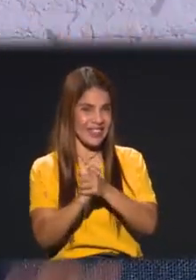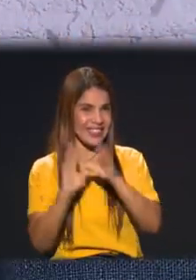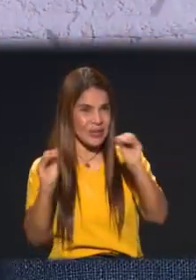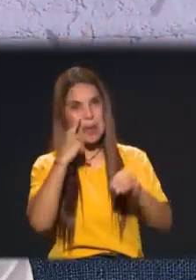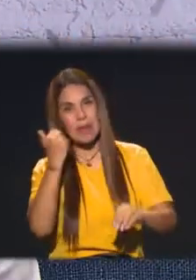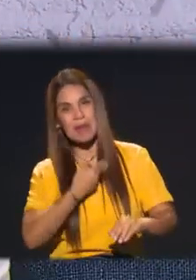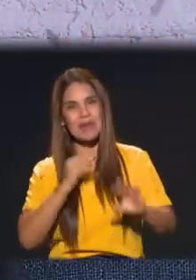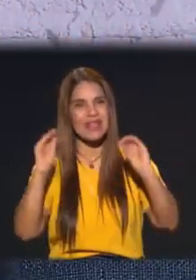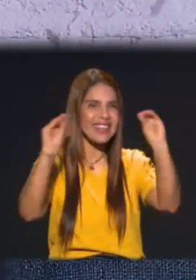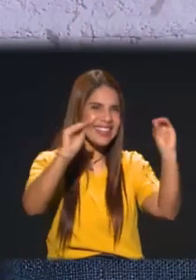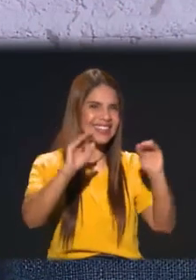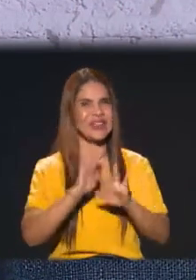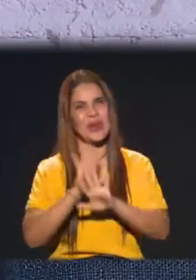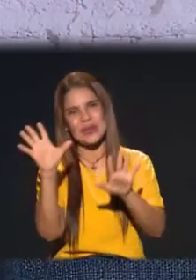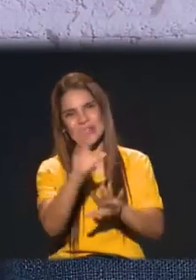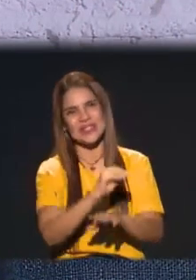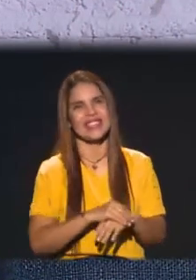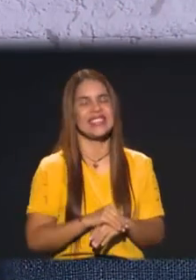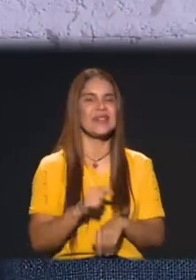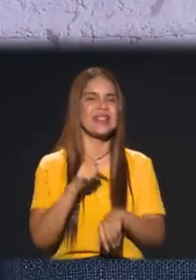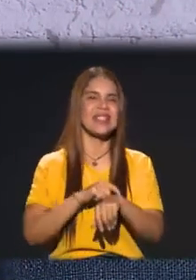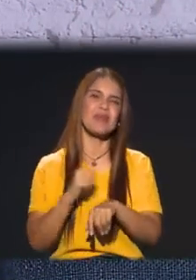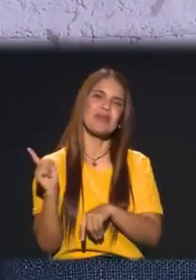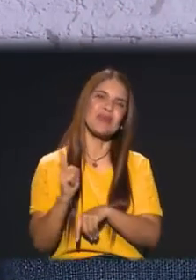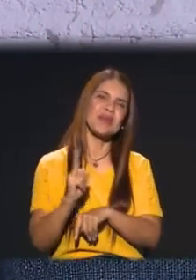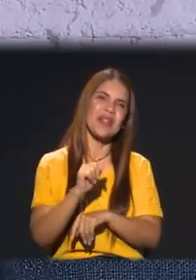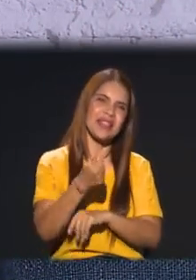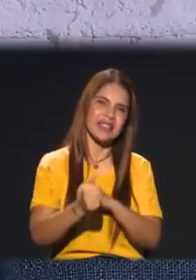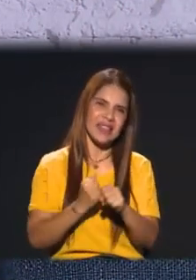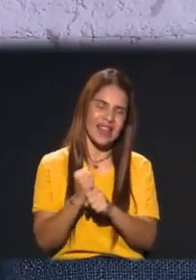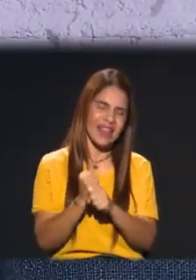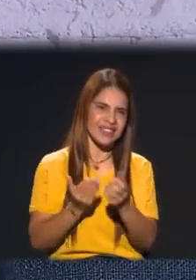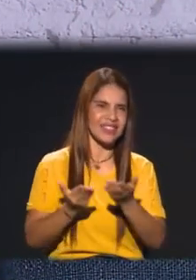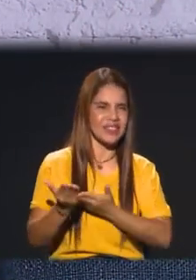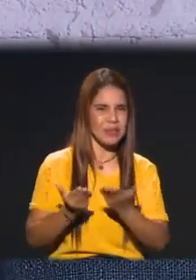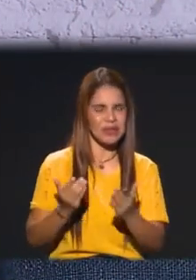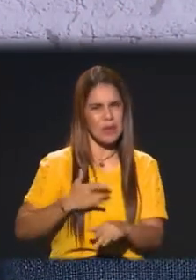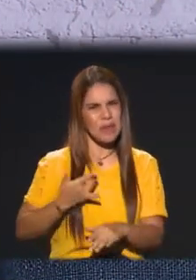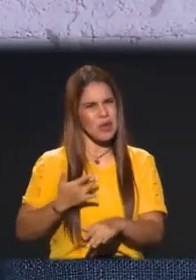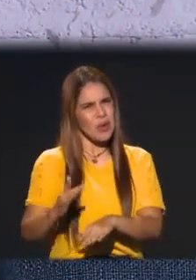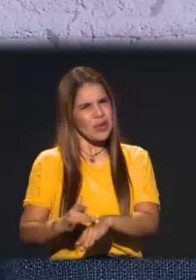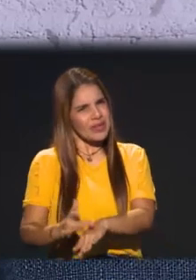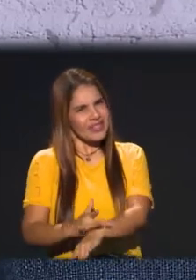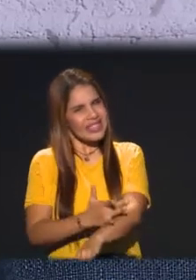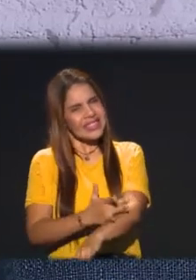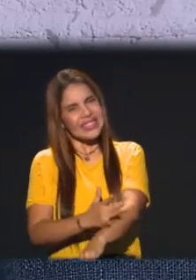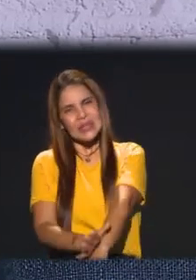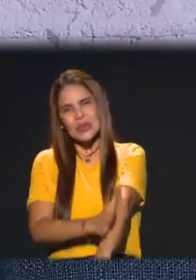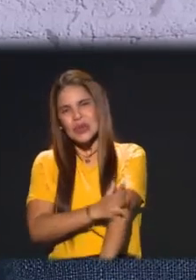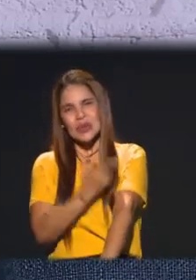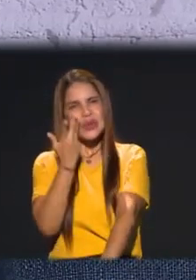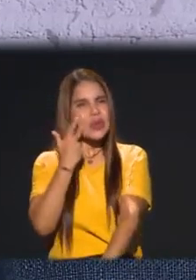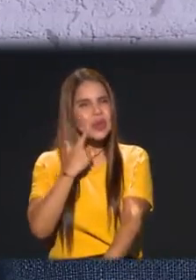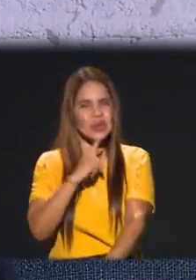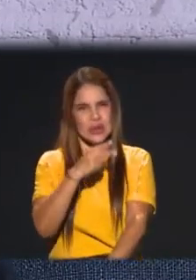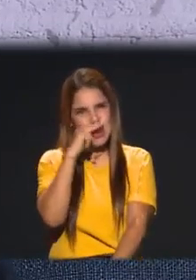papá, mi mamá, bueno. Llevo 10 años de servicio y lo que me motiva cada día son los mismos niños. Así es.